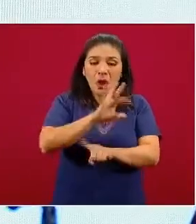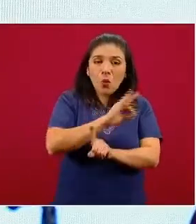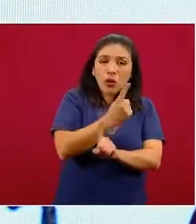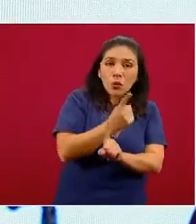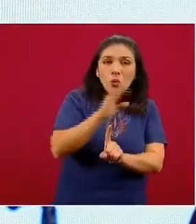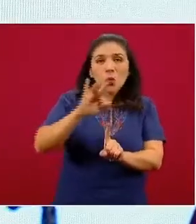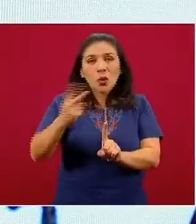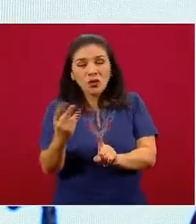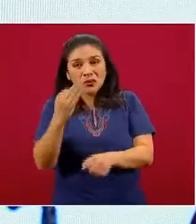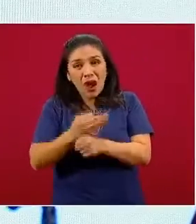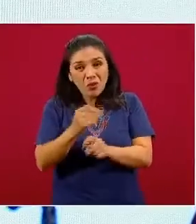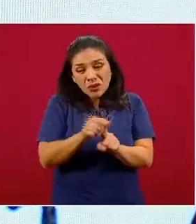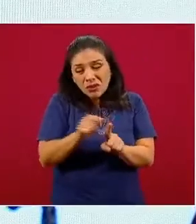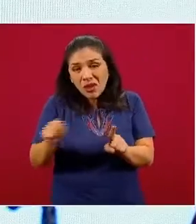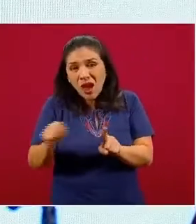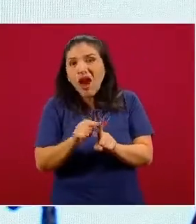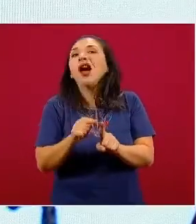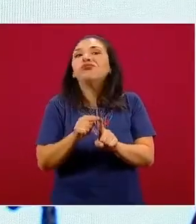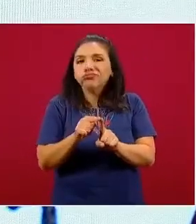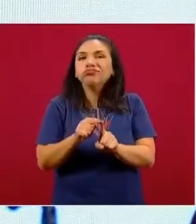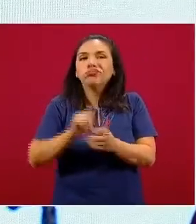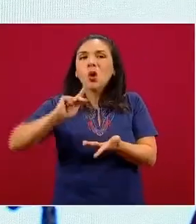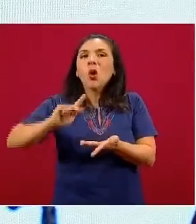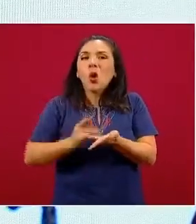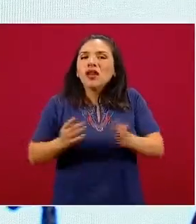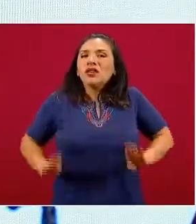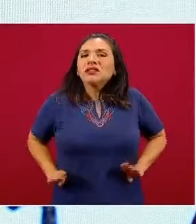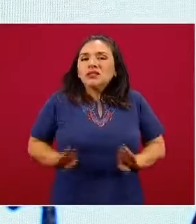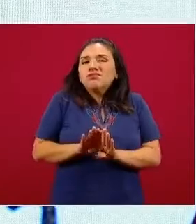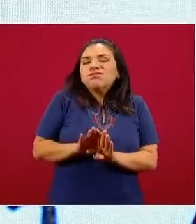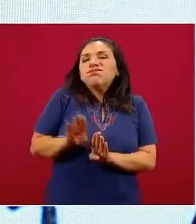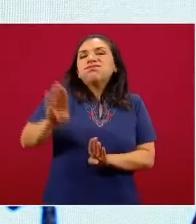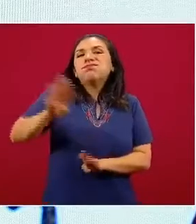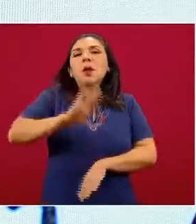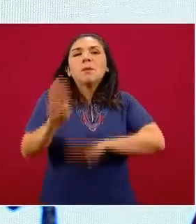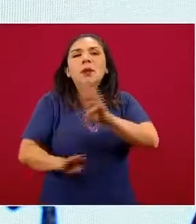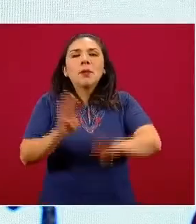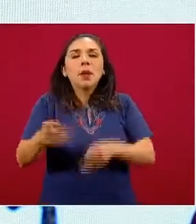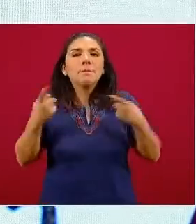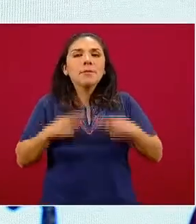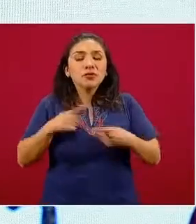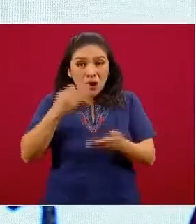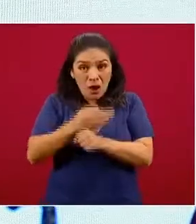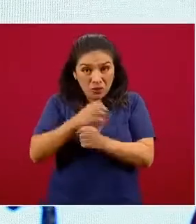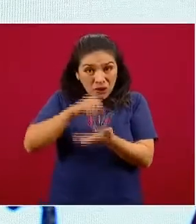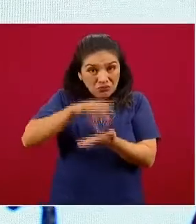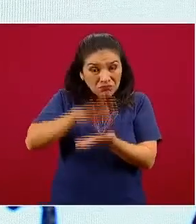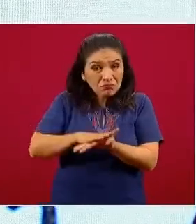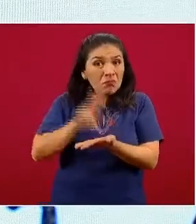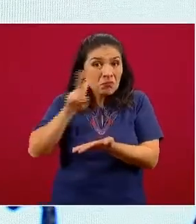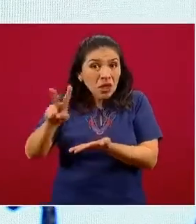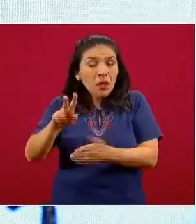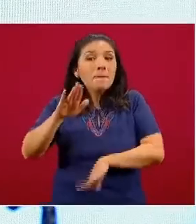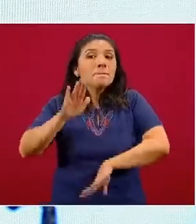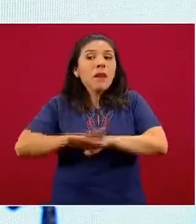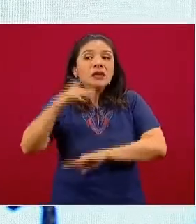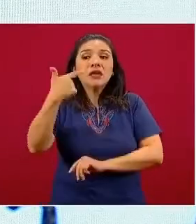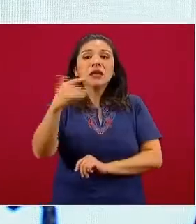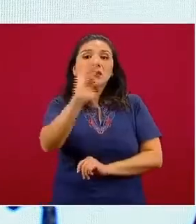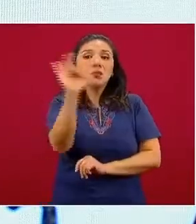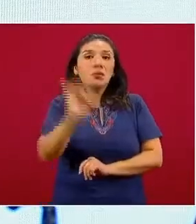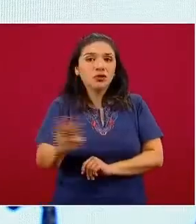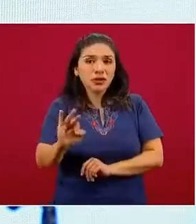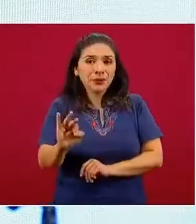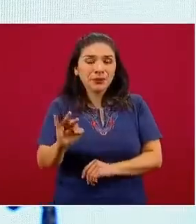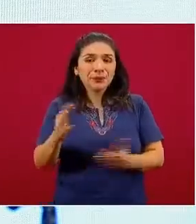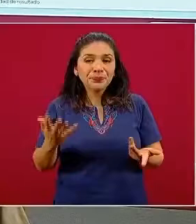la 42, también la tendencia de las defunciones ha aumentado. En este momento registramos un aumento de 7%.